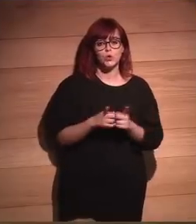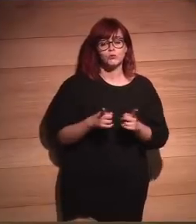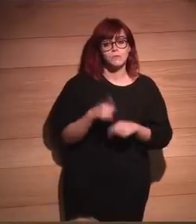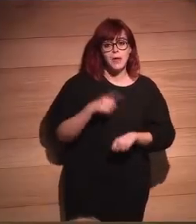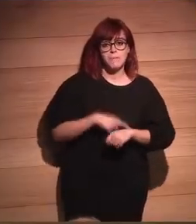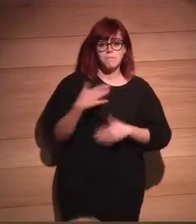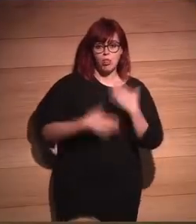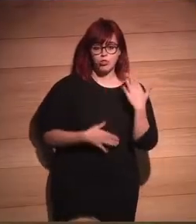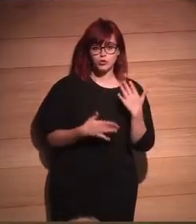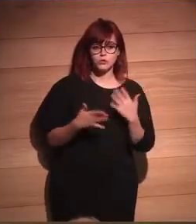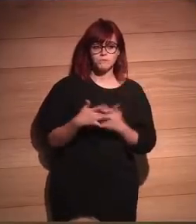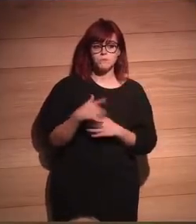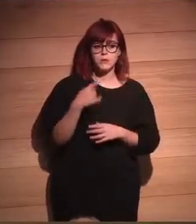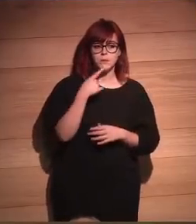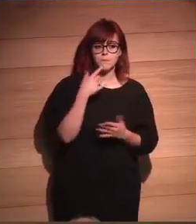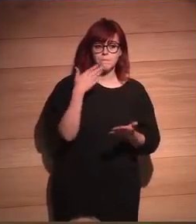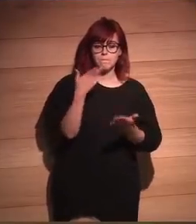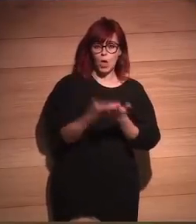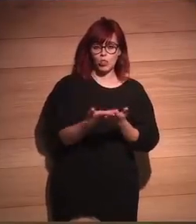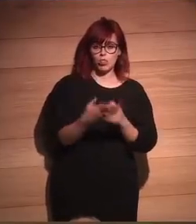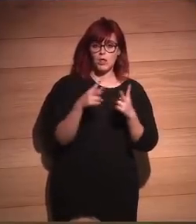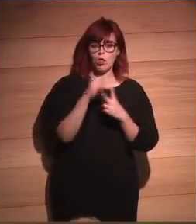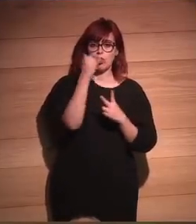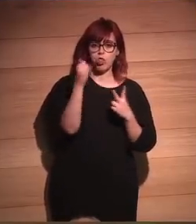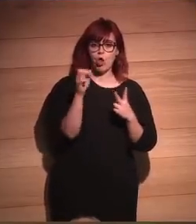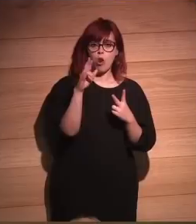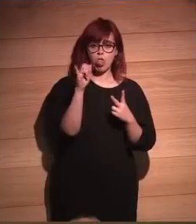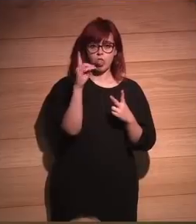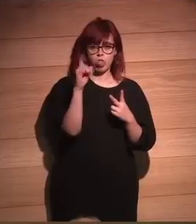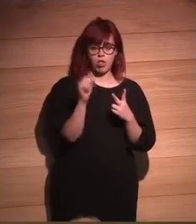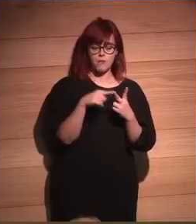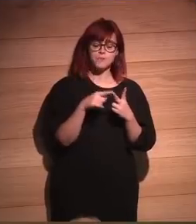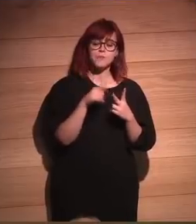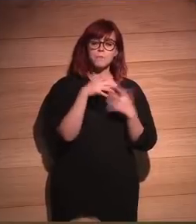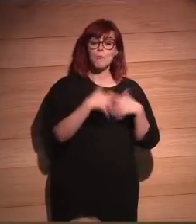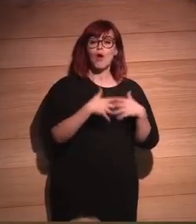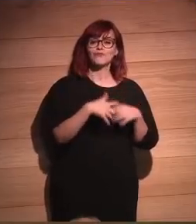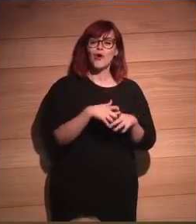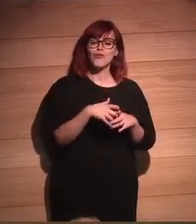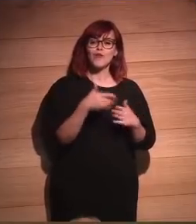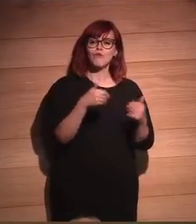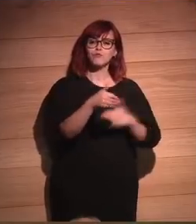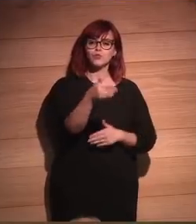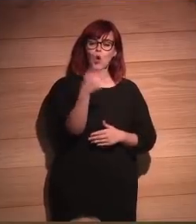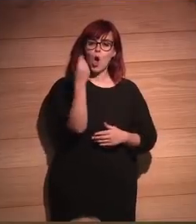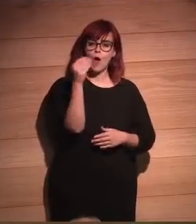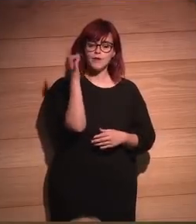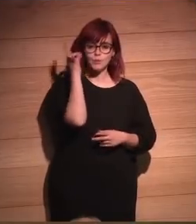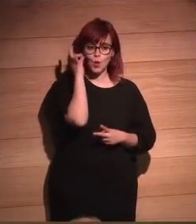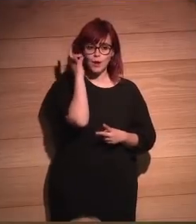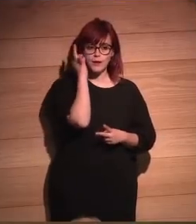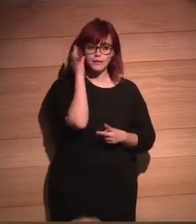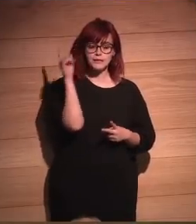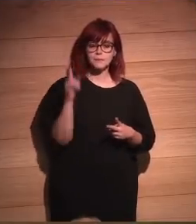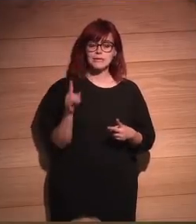los plazos. Hay dos palabras pedidas. Queda Zoraida, que es el motor de ese futuro, joven y mujer. Y voy